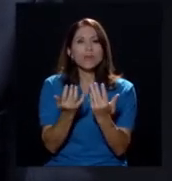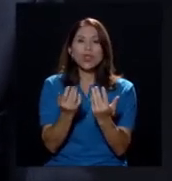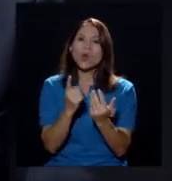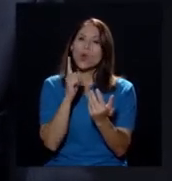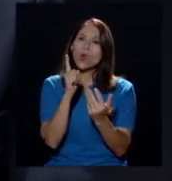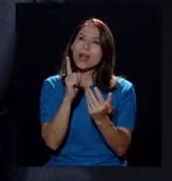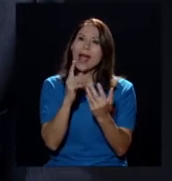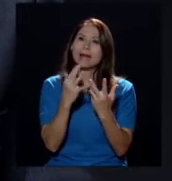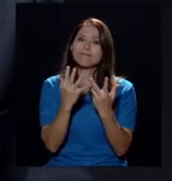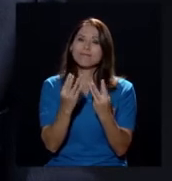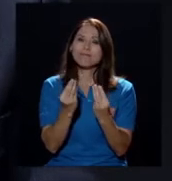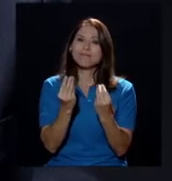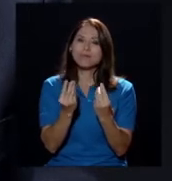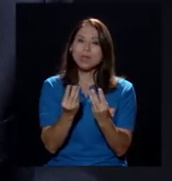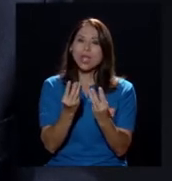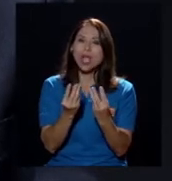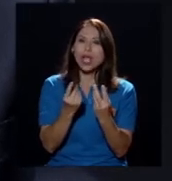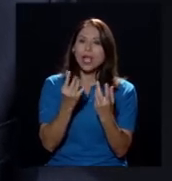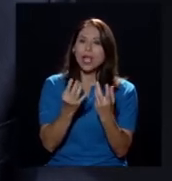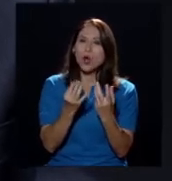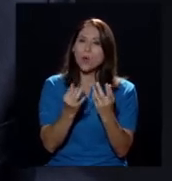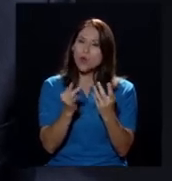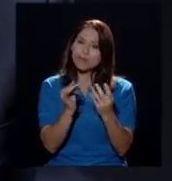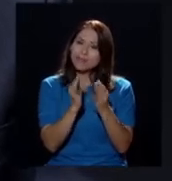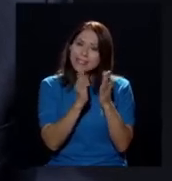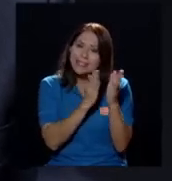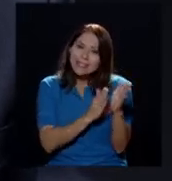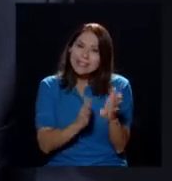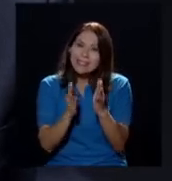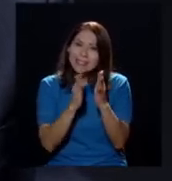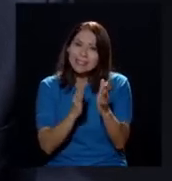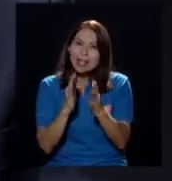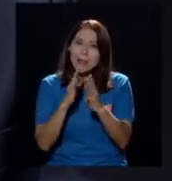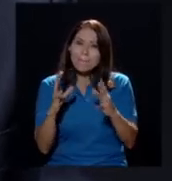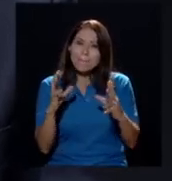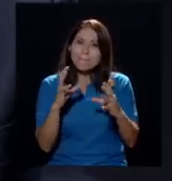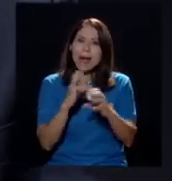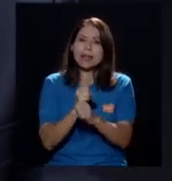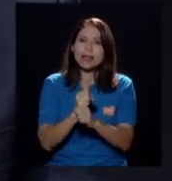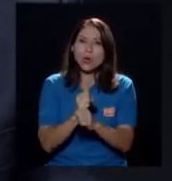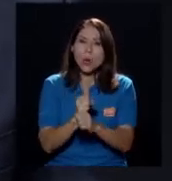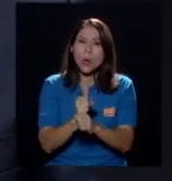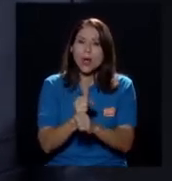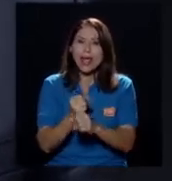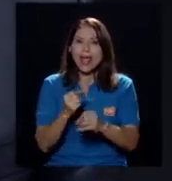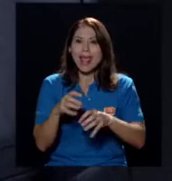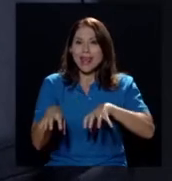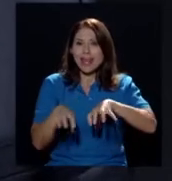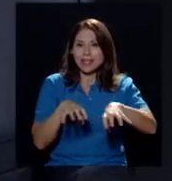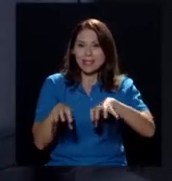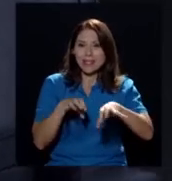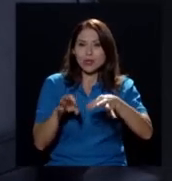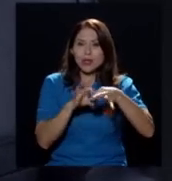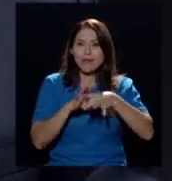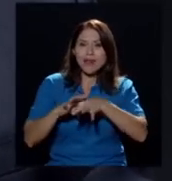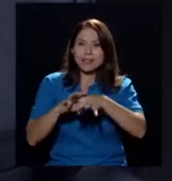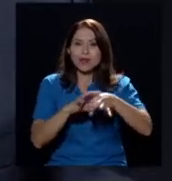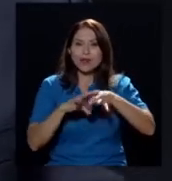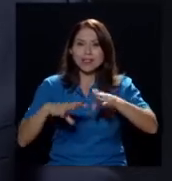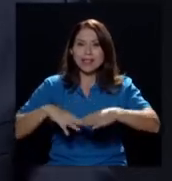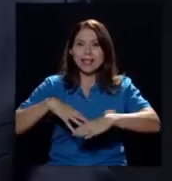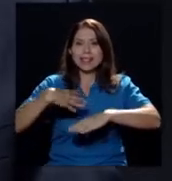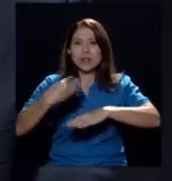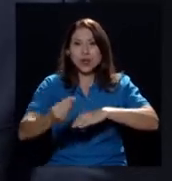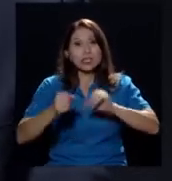sistemática o un sistemático ejercicio de las relaciones exteriores que permita darle continuidad y además